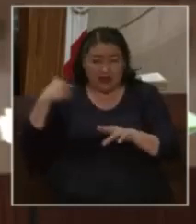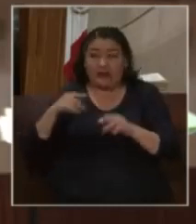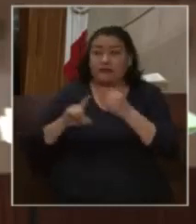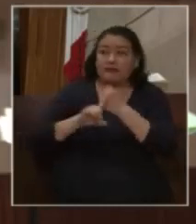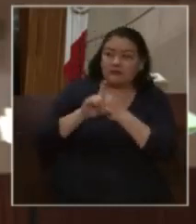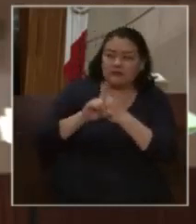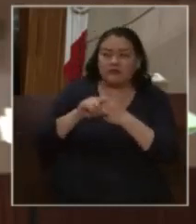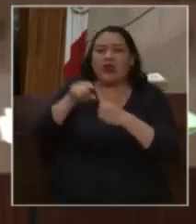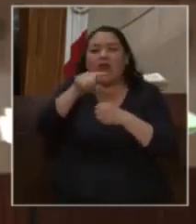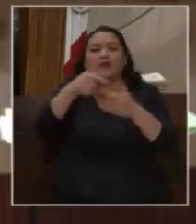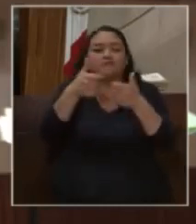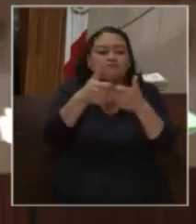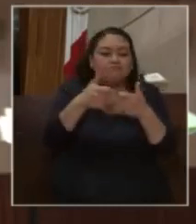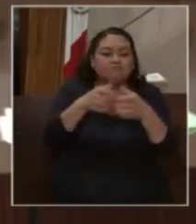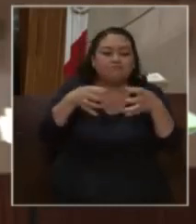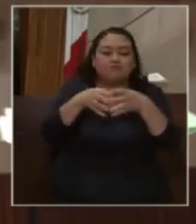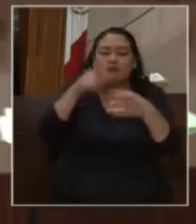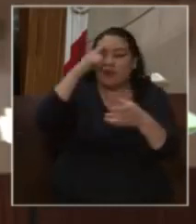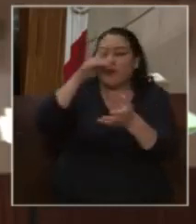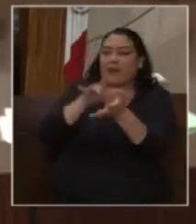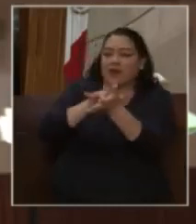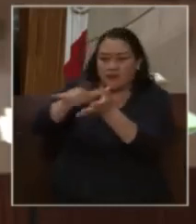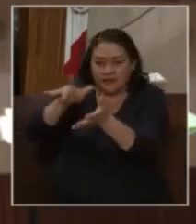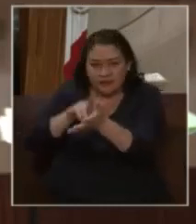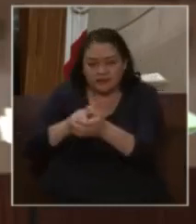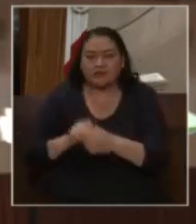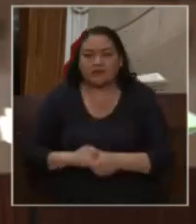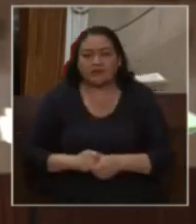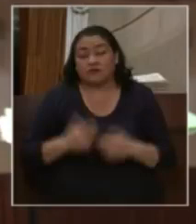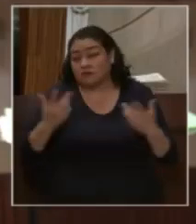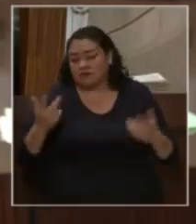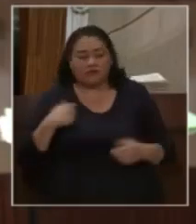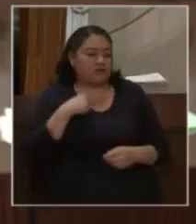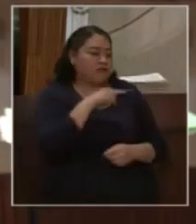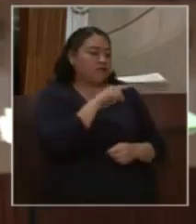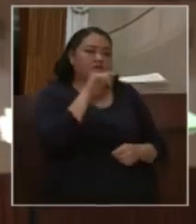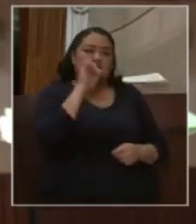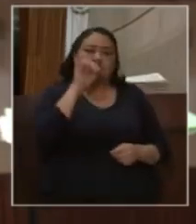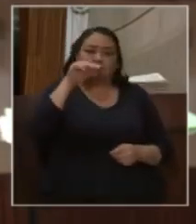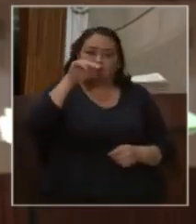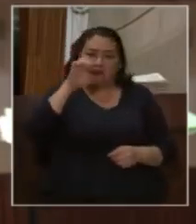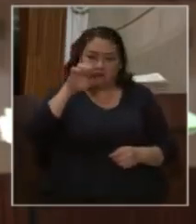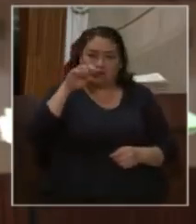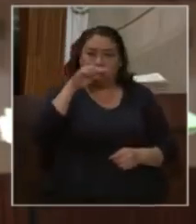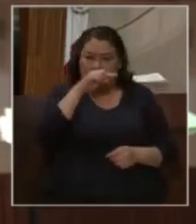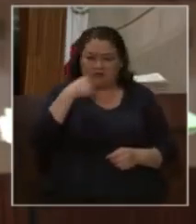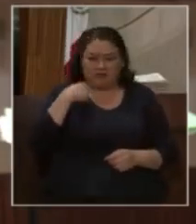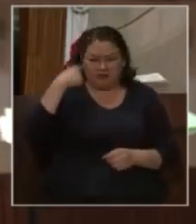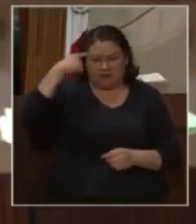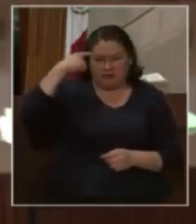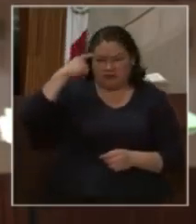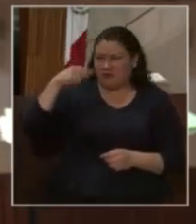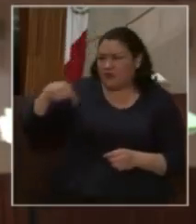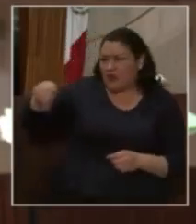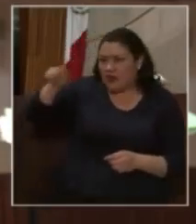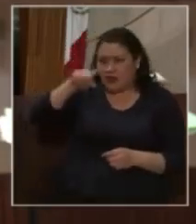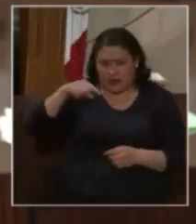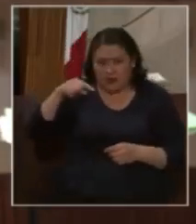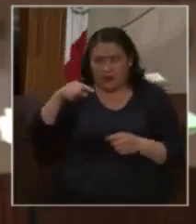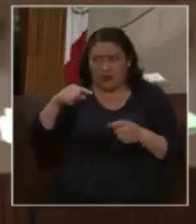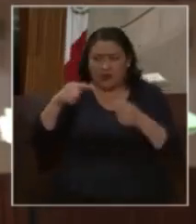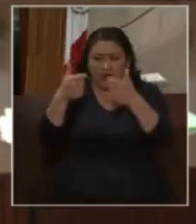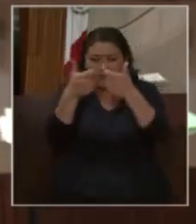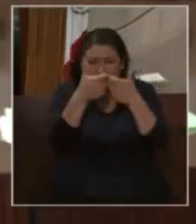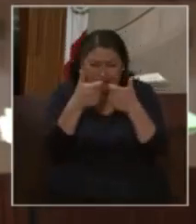pasado. Y a juicio de la autoridad administrativa, dicho proceder, dicha recaudación